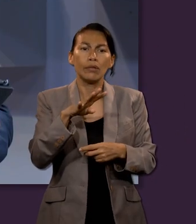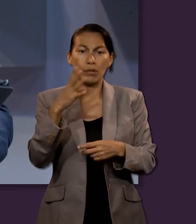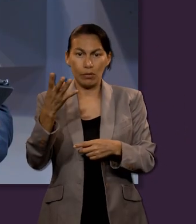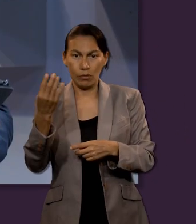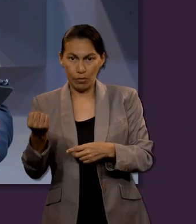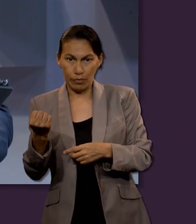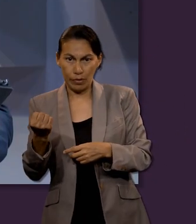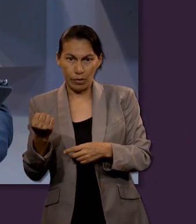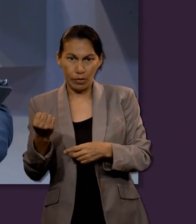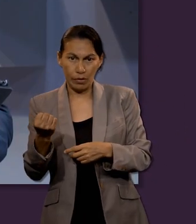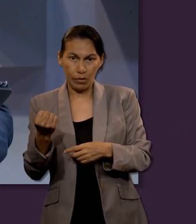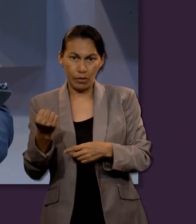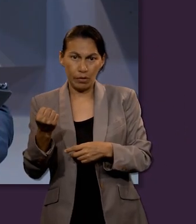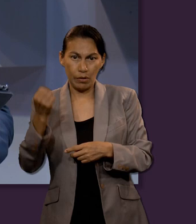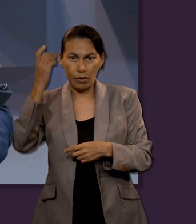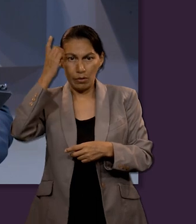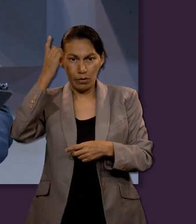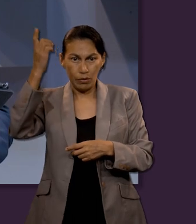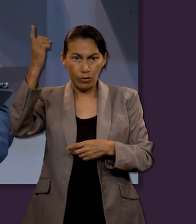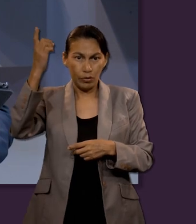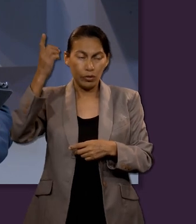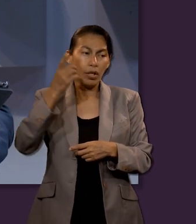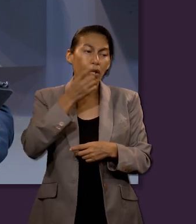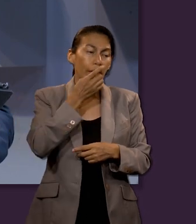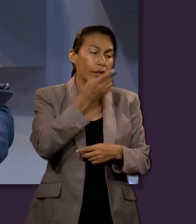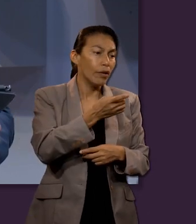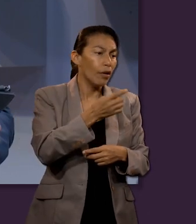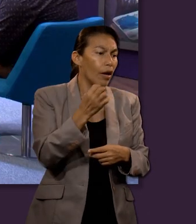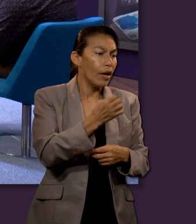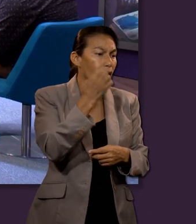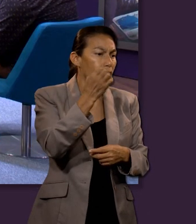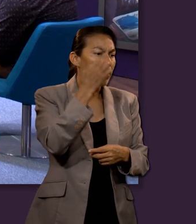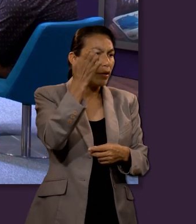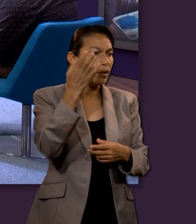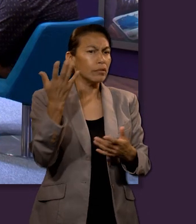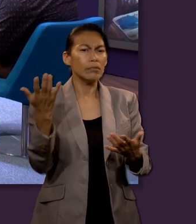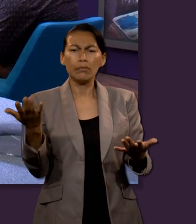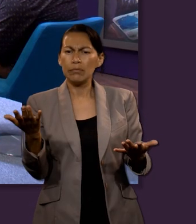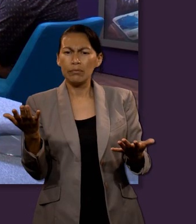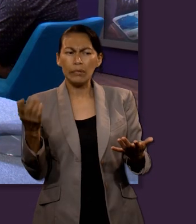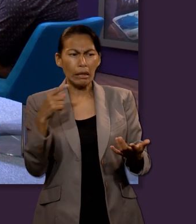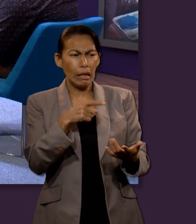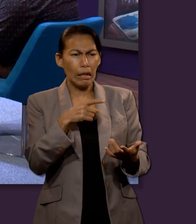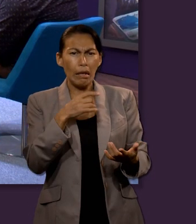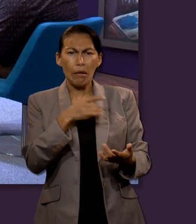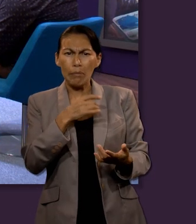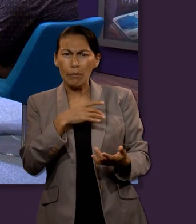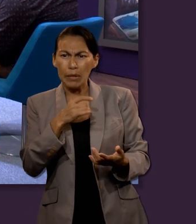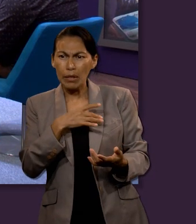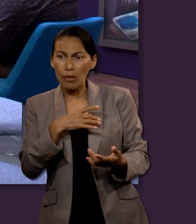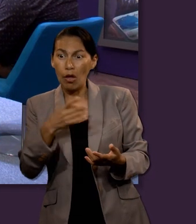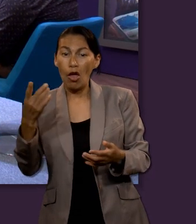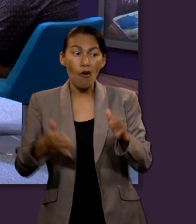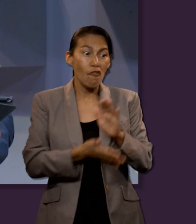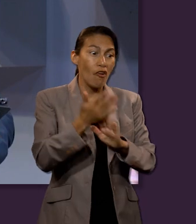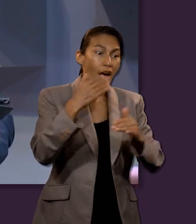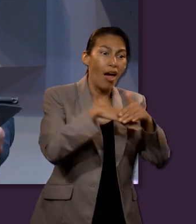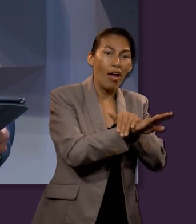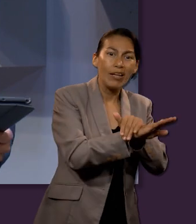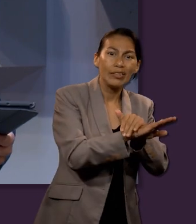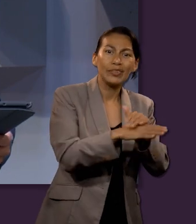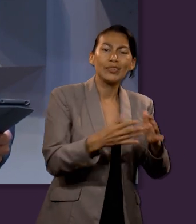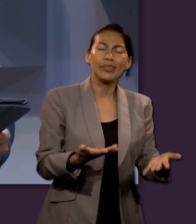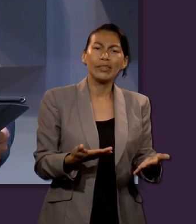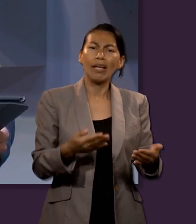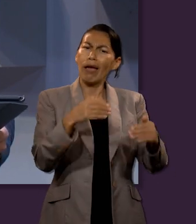palabra jehová y le dijo qué haces aquí elías evidentemente el días tenía miedo que hizo que huyera y se encontrara en un lugar